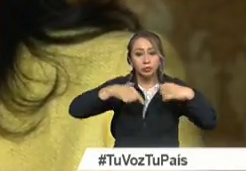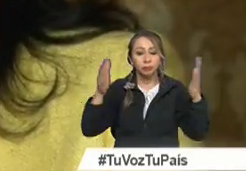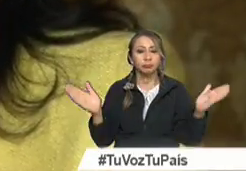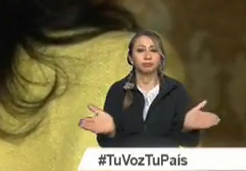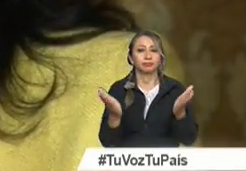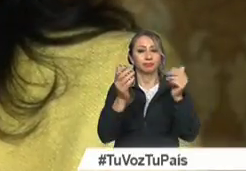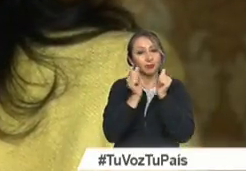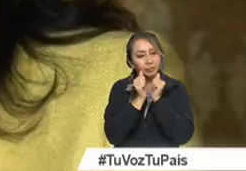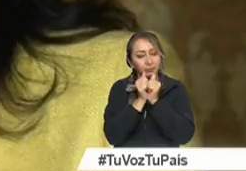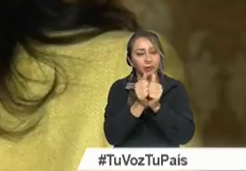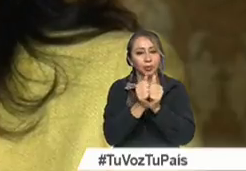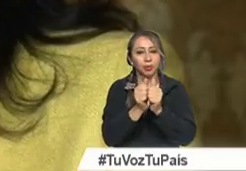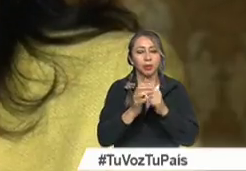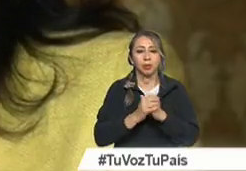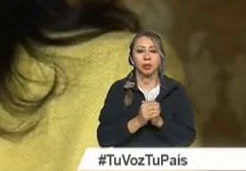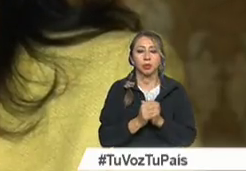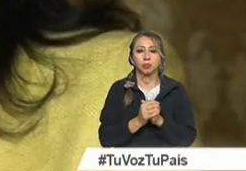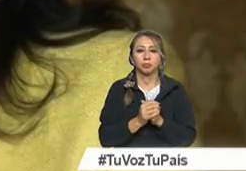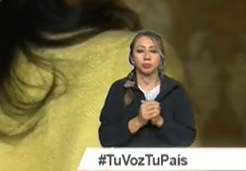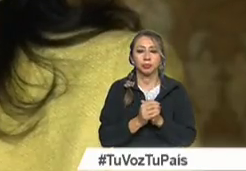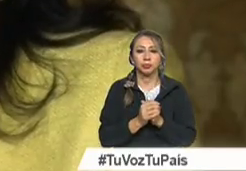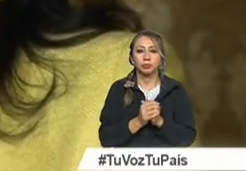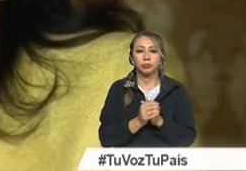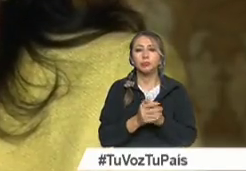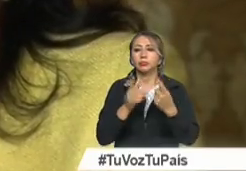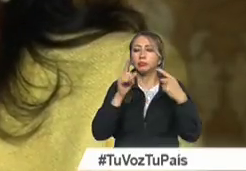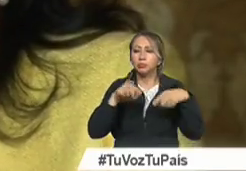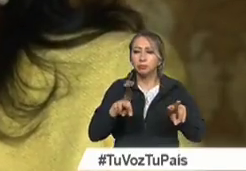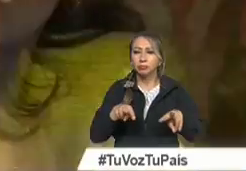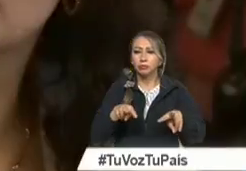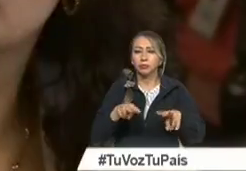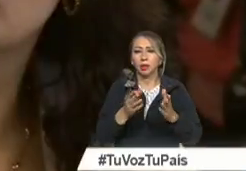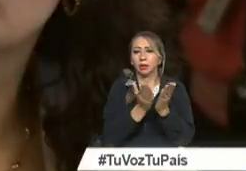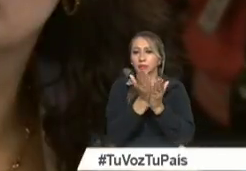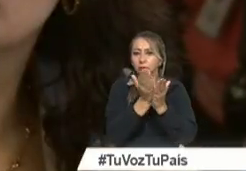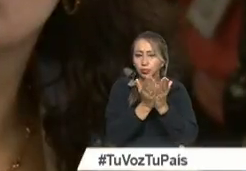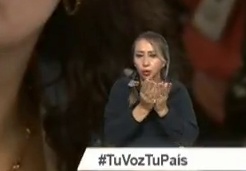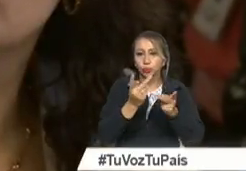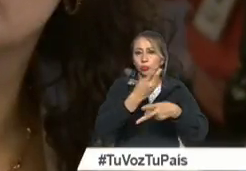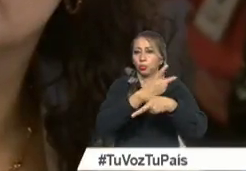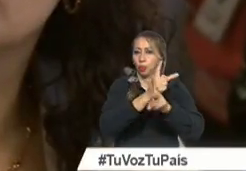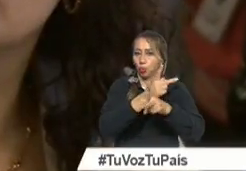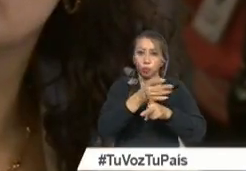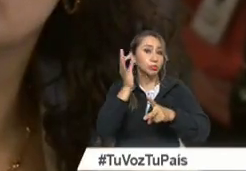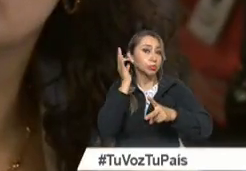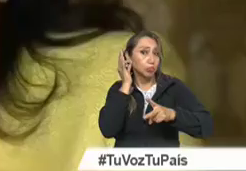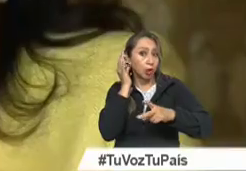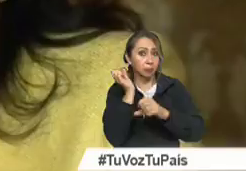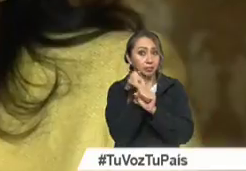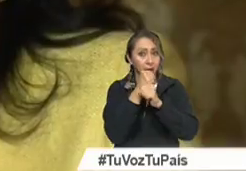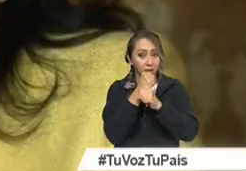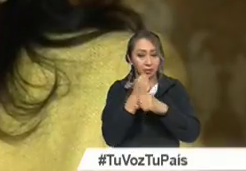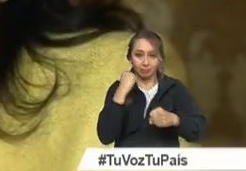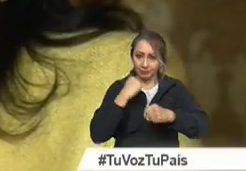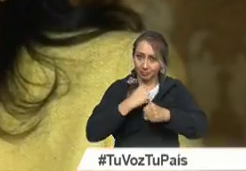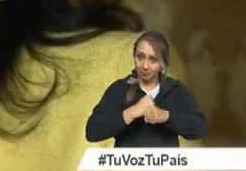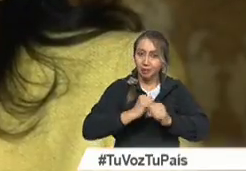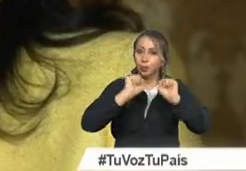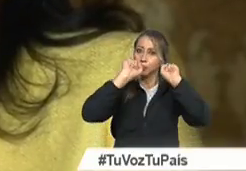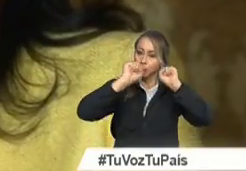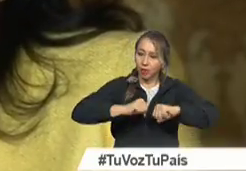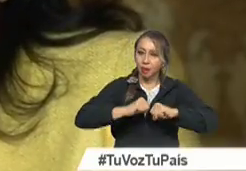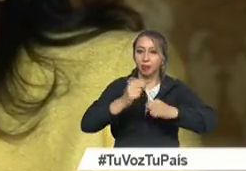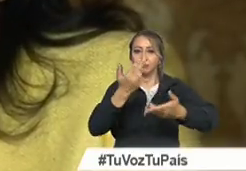hacer el acompañamiento el hacer que los servicios y los productos que ellas logren hacer puedan